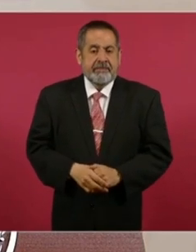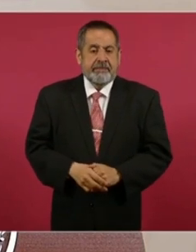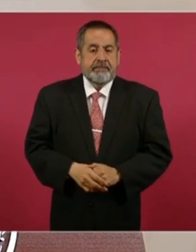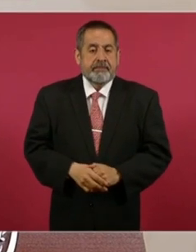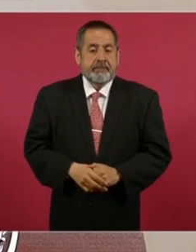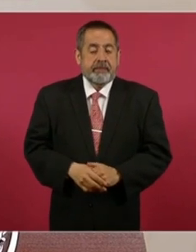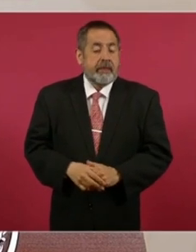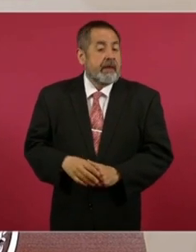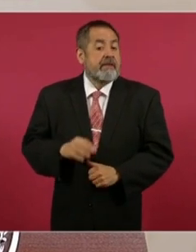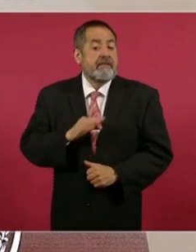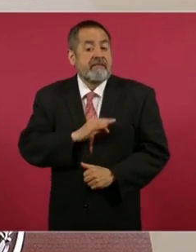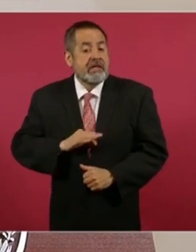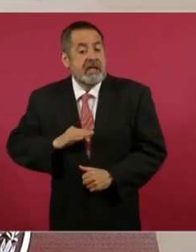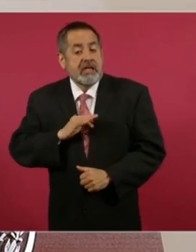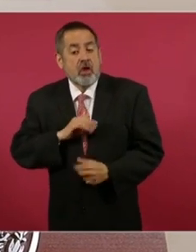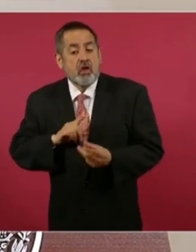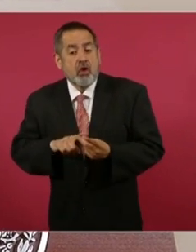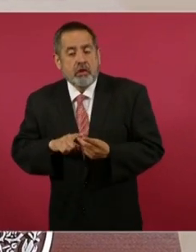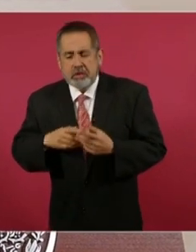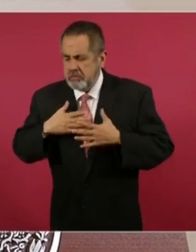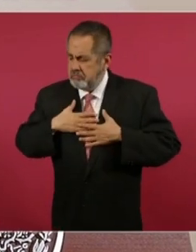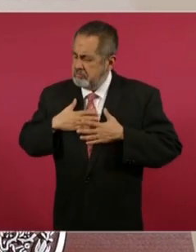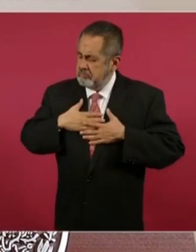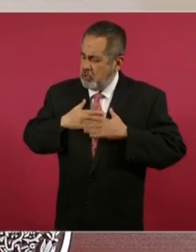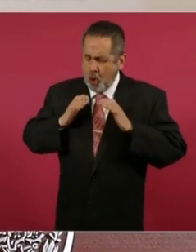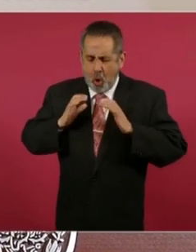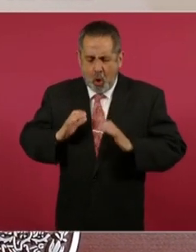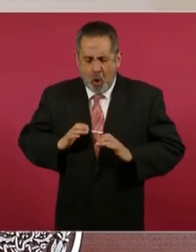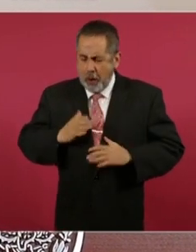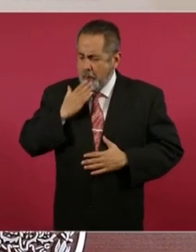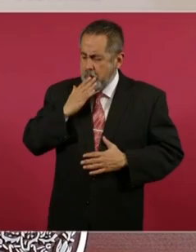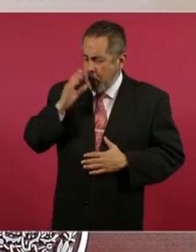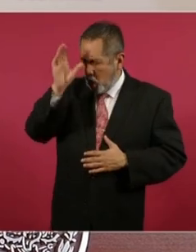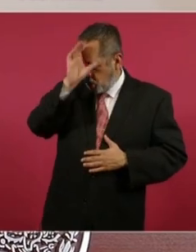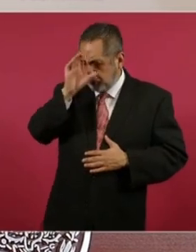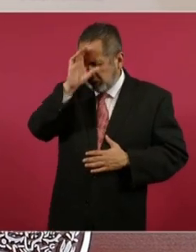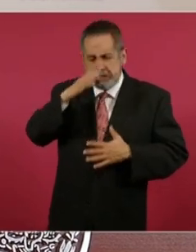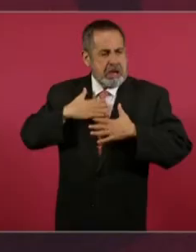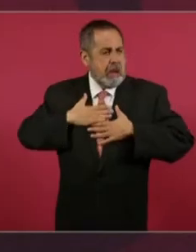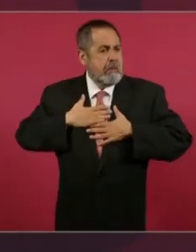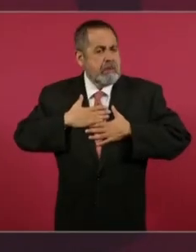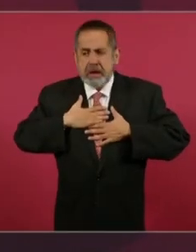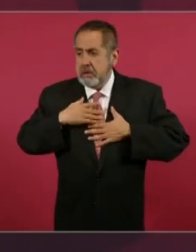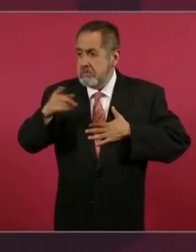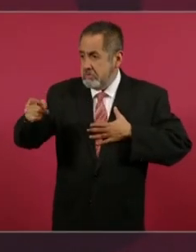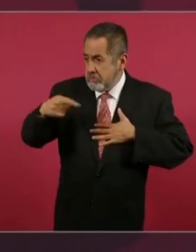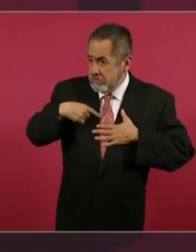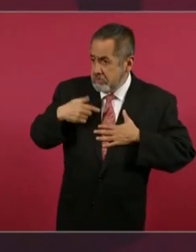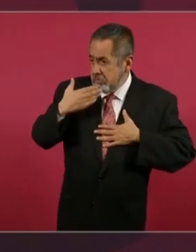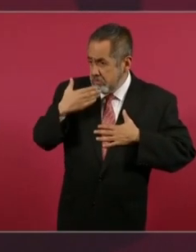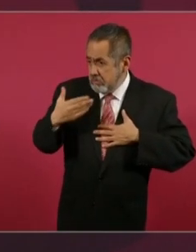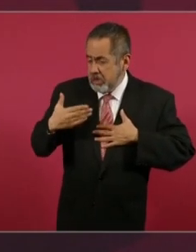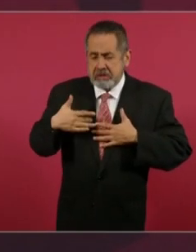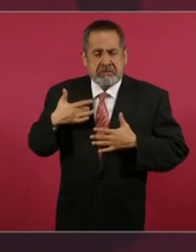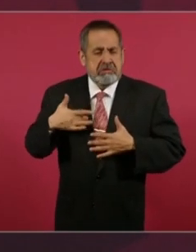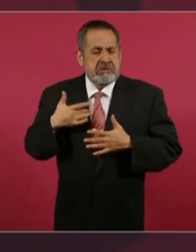La felicidad es estar bien con uno mismo, estar bien con nuestra